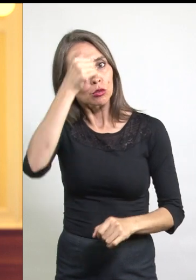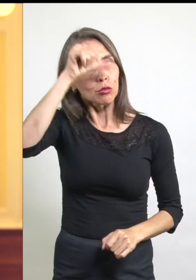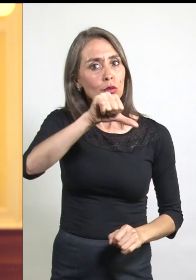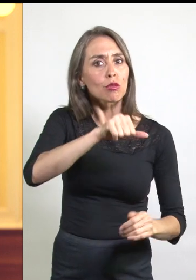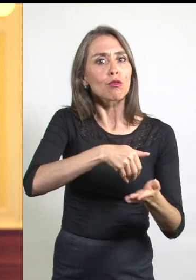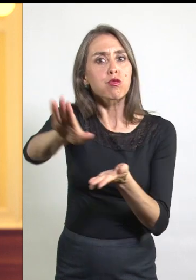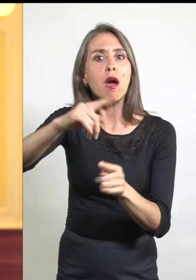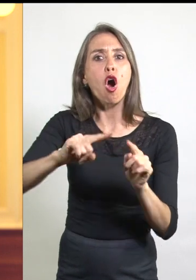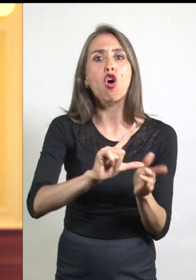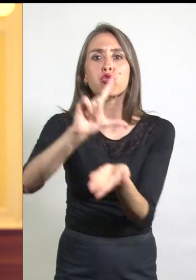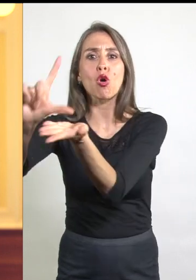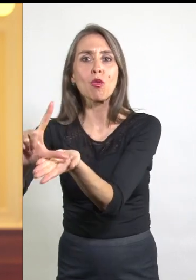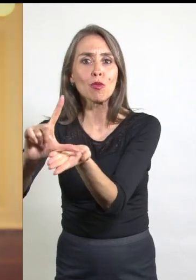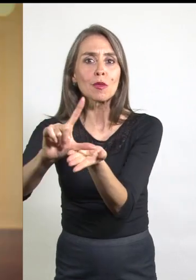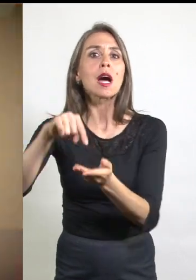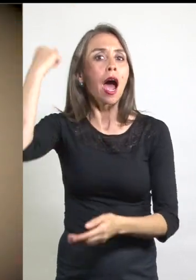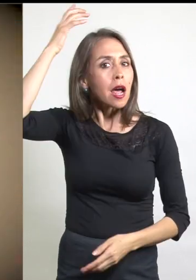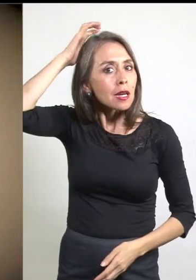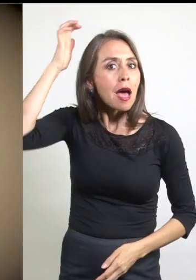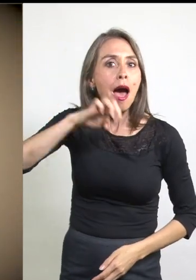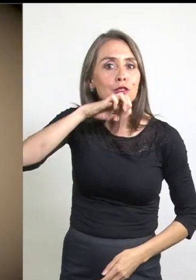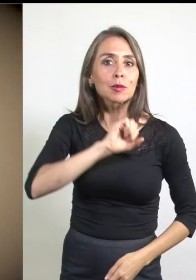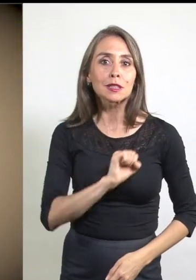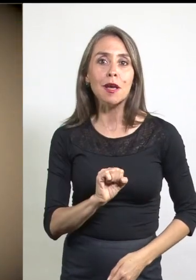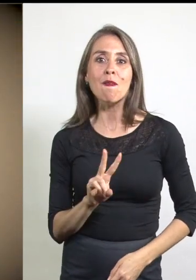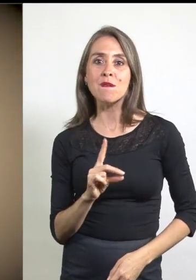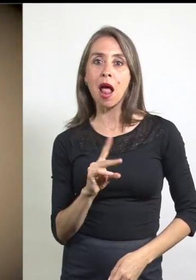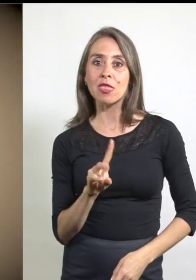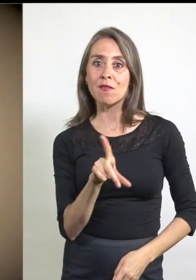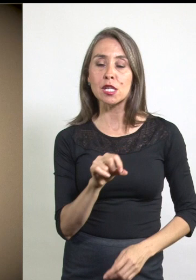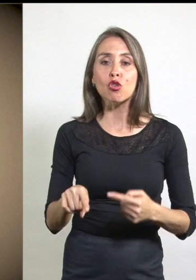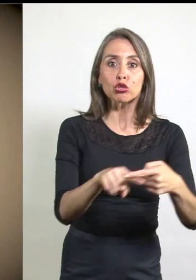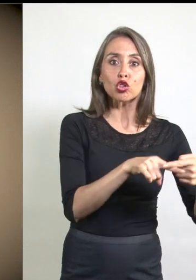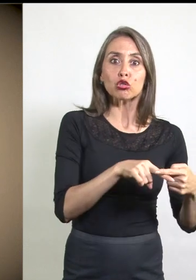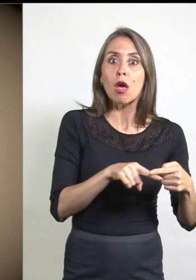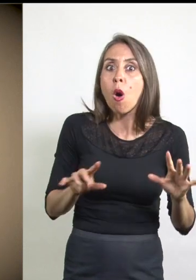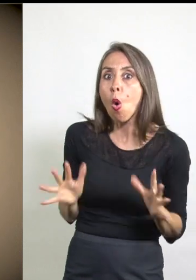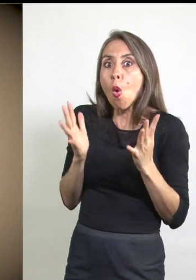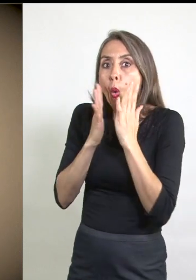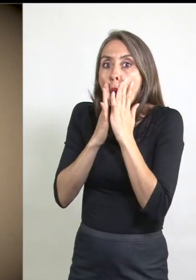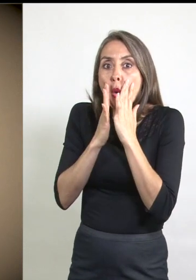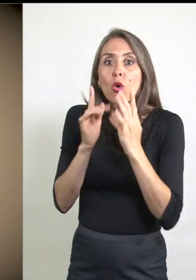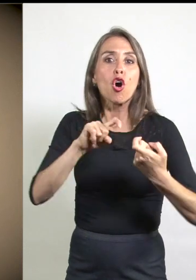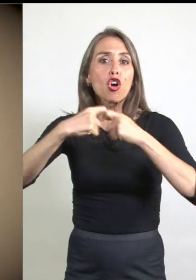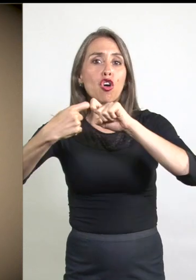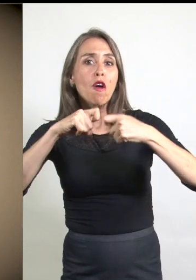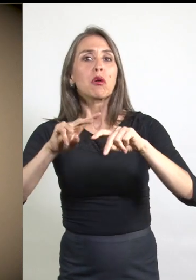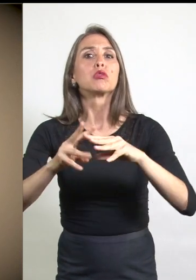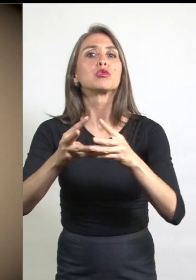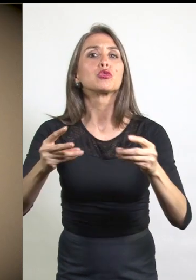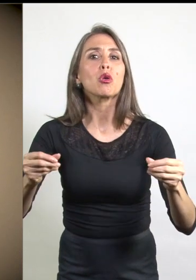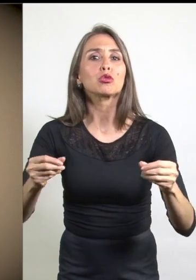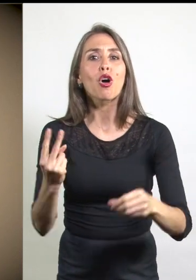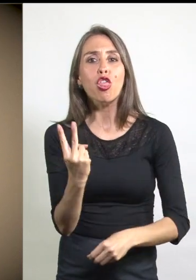de destierro de Rafael Valentín Valdivieso, arzobispo de Santiago. La sociedad se escandalizó. Finalmente el conflicto se solucionó